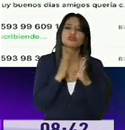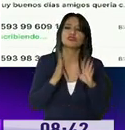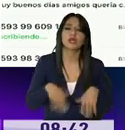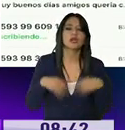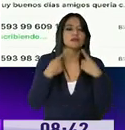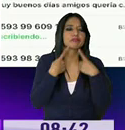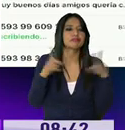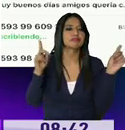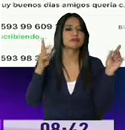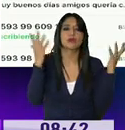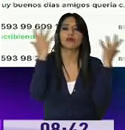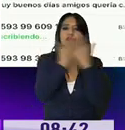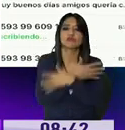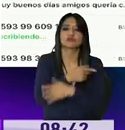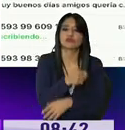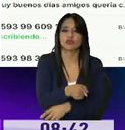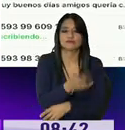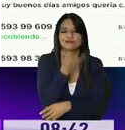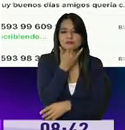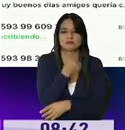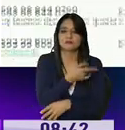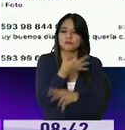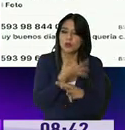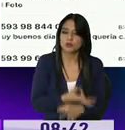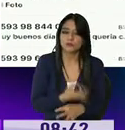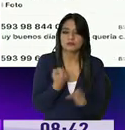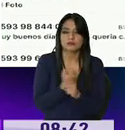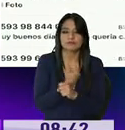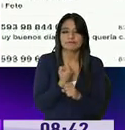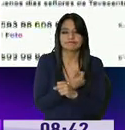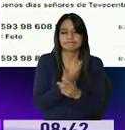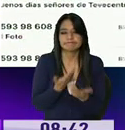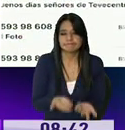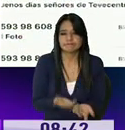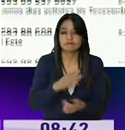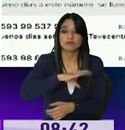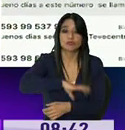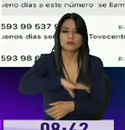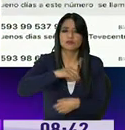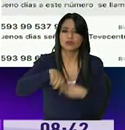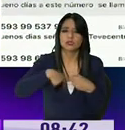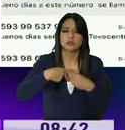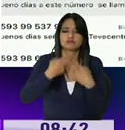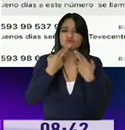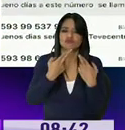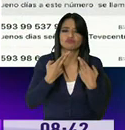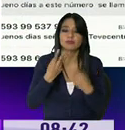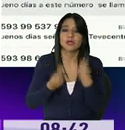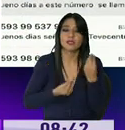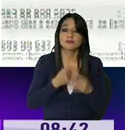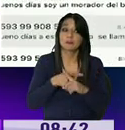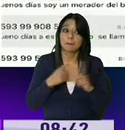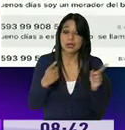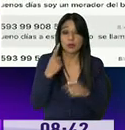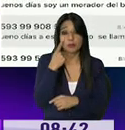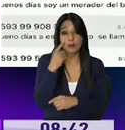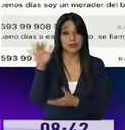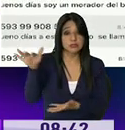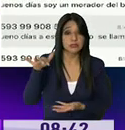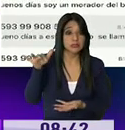cosa y muchas veces se queda mal justamente el trabajo. Así que el municipio nos contará qué es lo que están haciendo, pero sin duda con las pruebas que ha